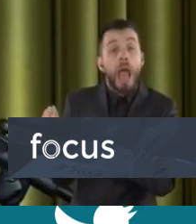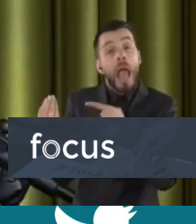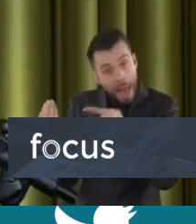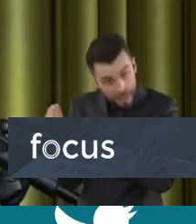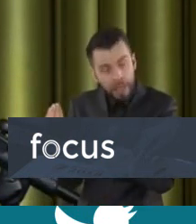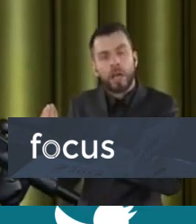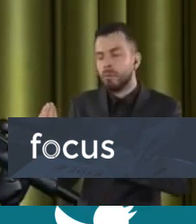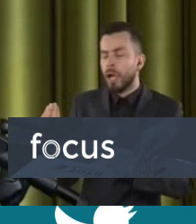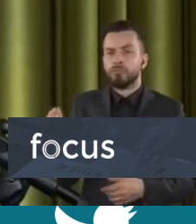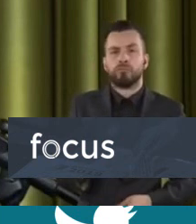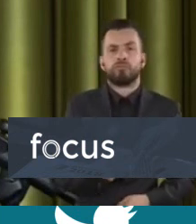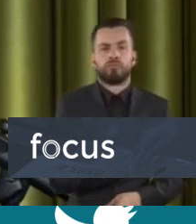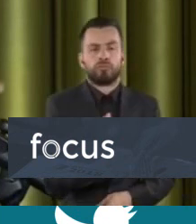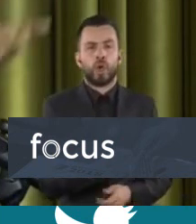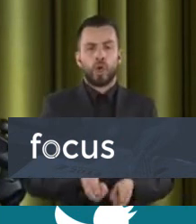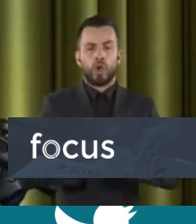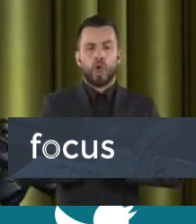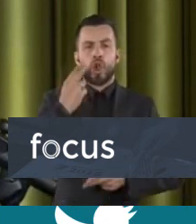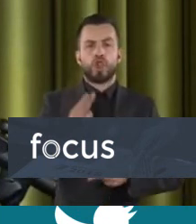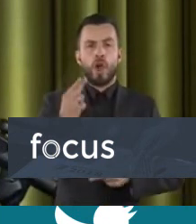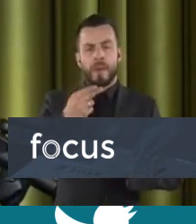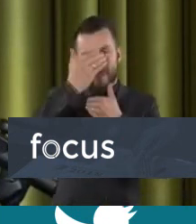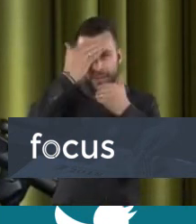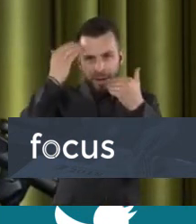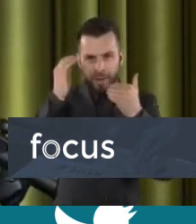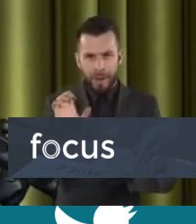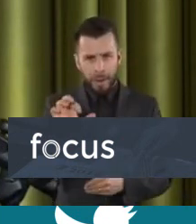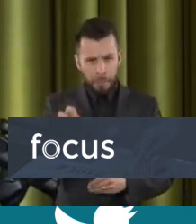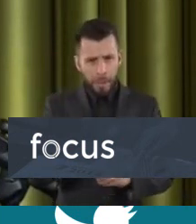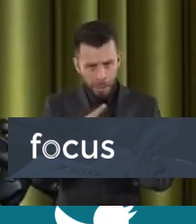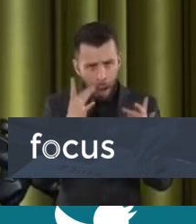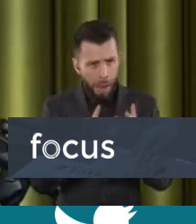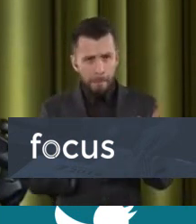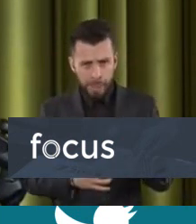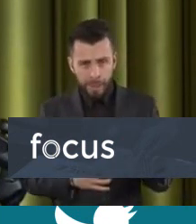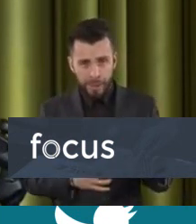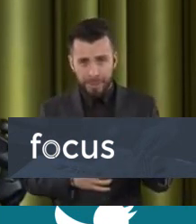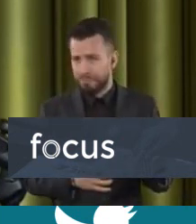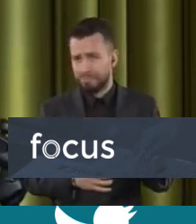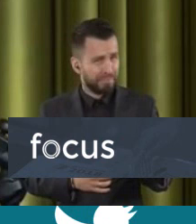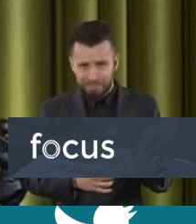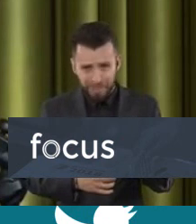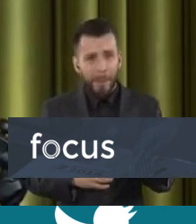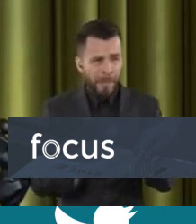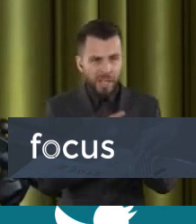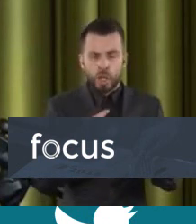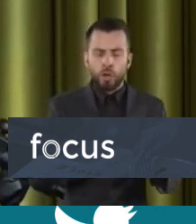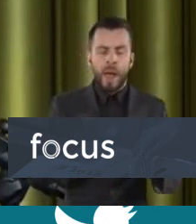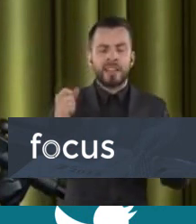como las FARC-EP, y no solamente como las FARC-EP, sino como el Estado Mayor de las